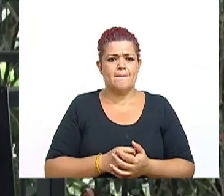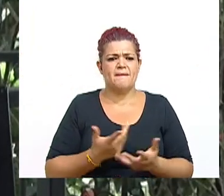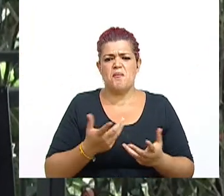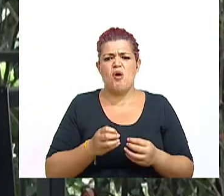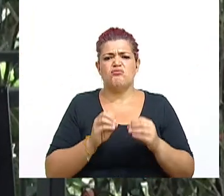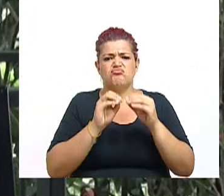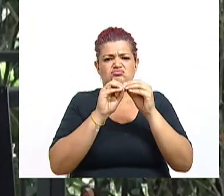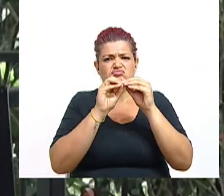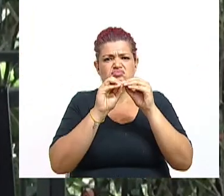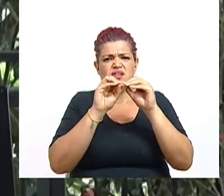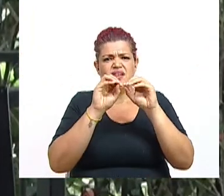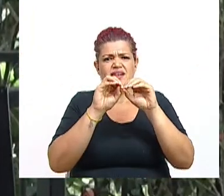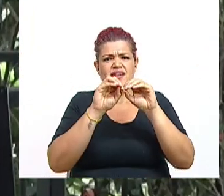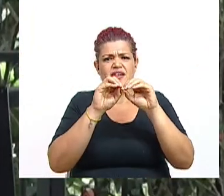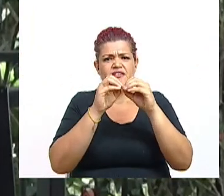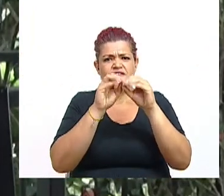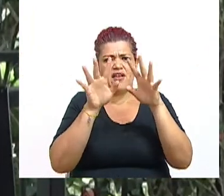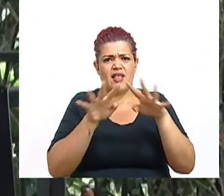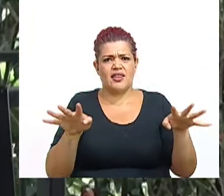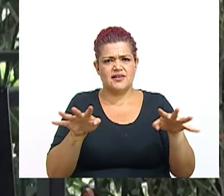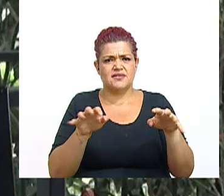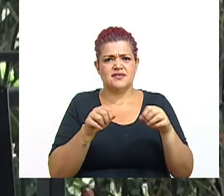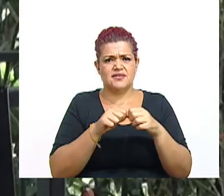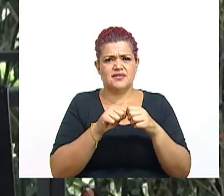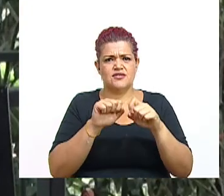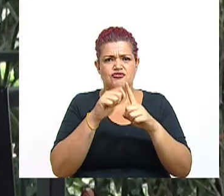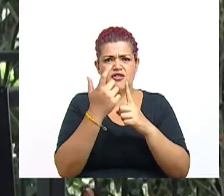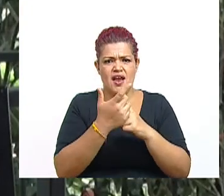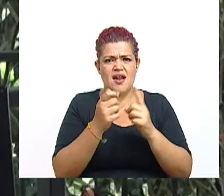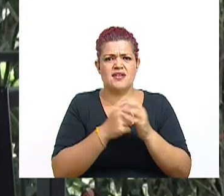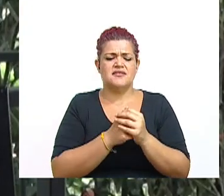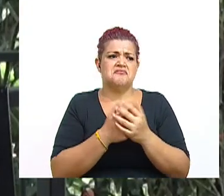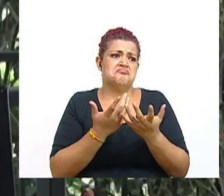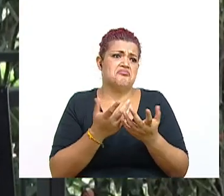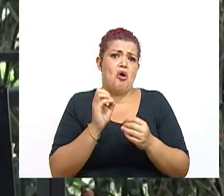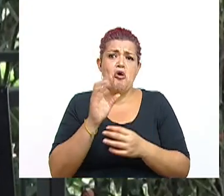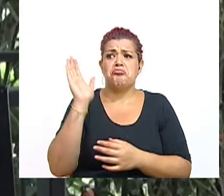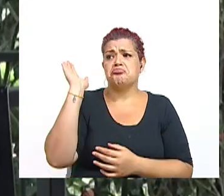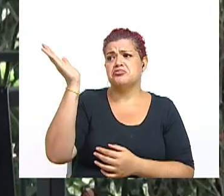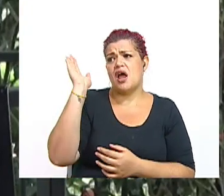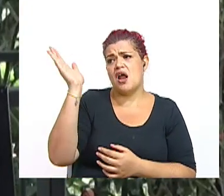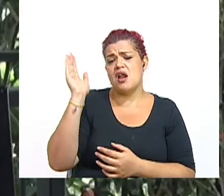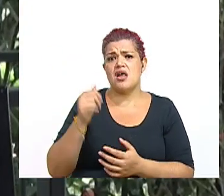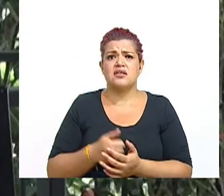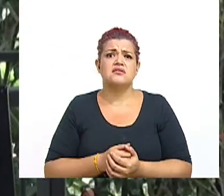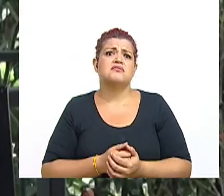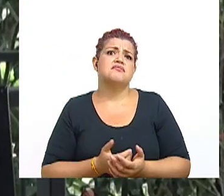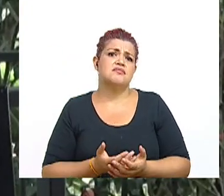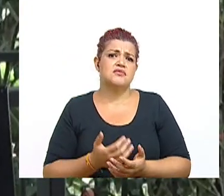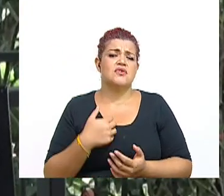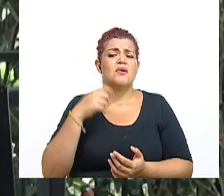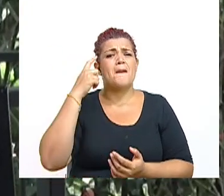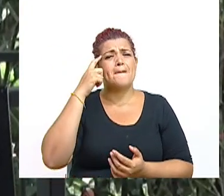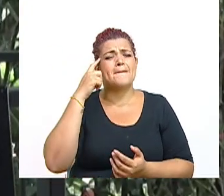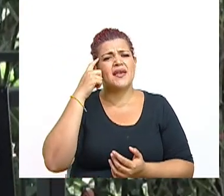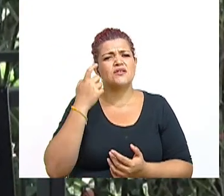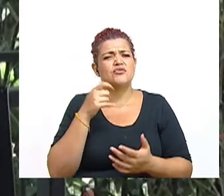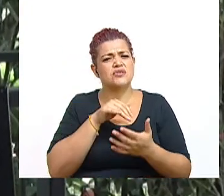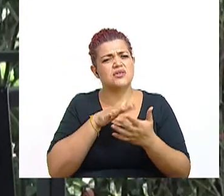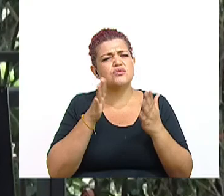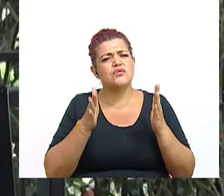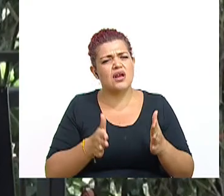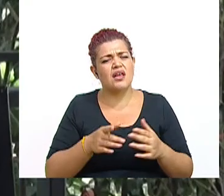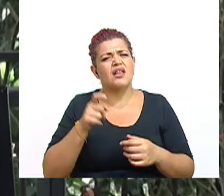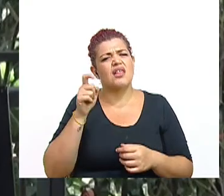redes sociales, anuncios comerciales e incluso charlas. Debido a que pienso que los estudiantes